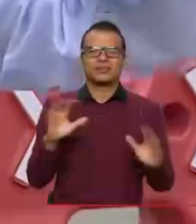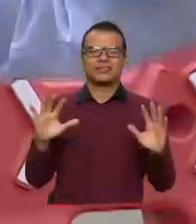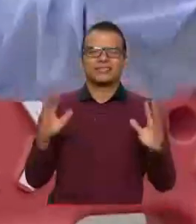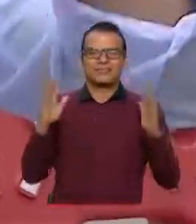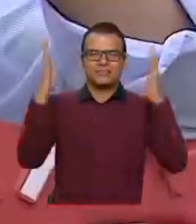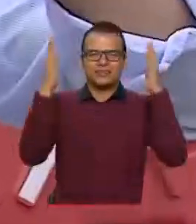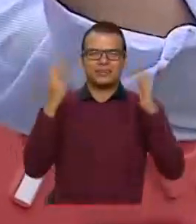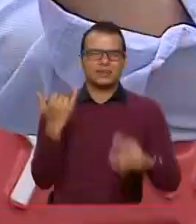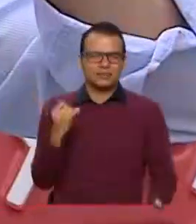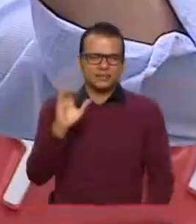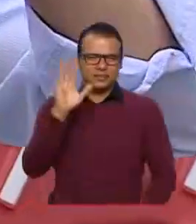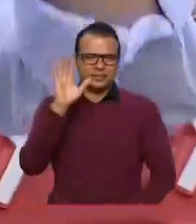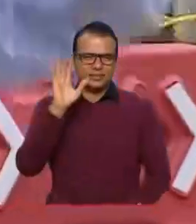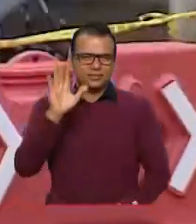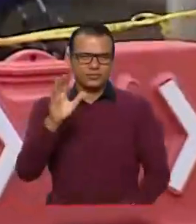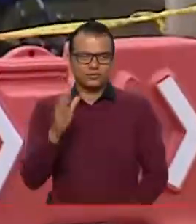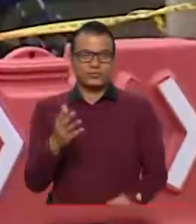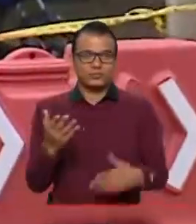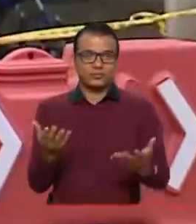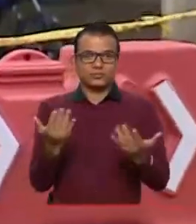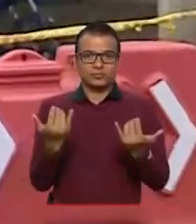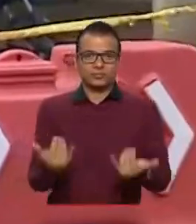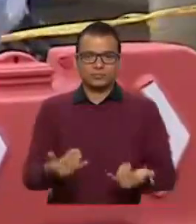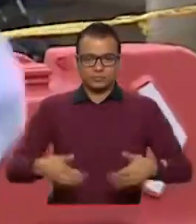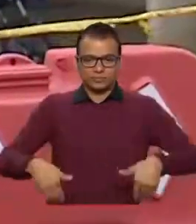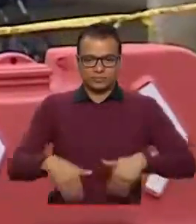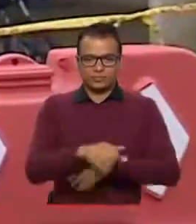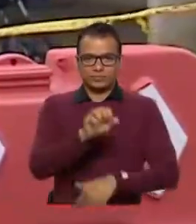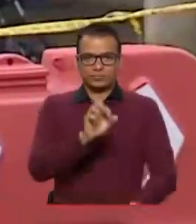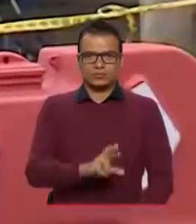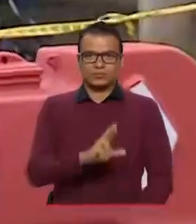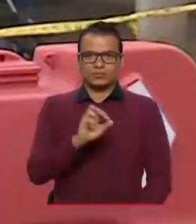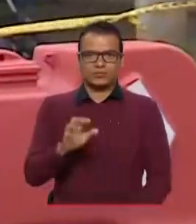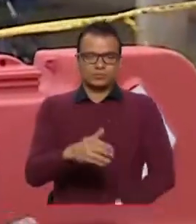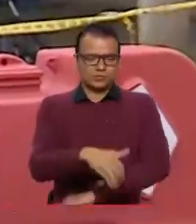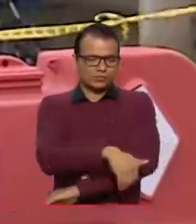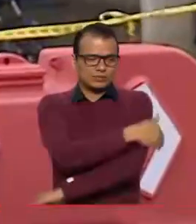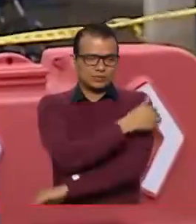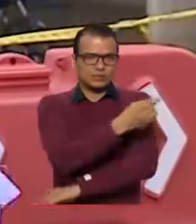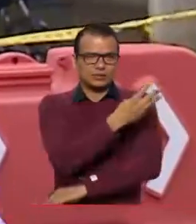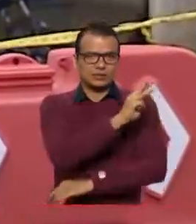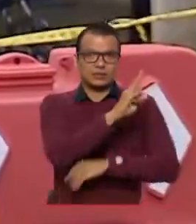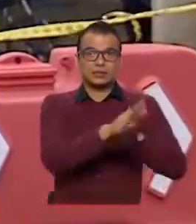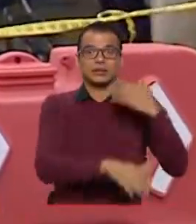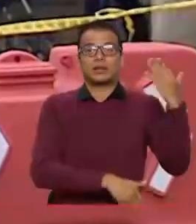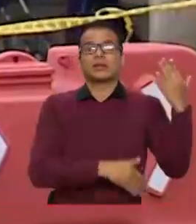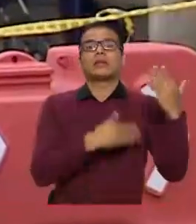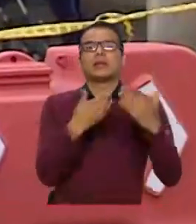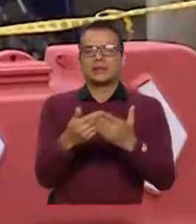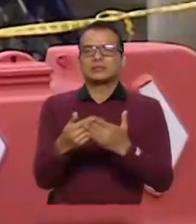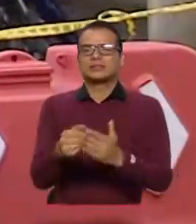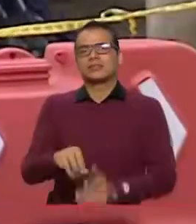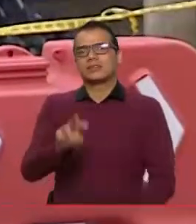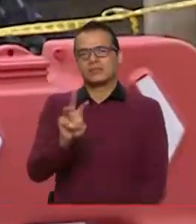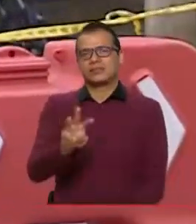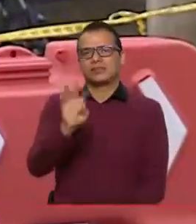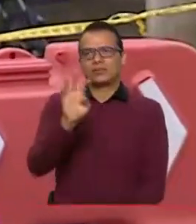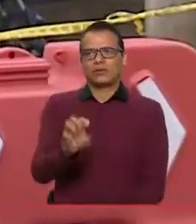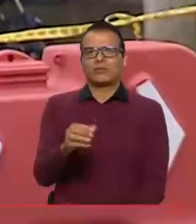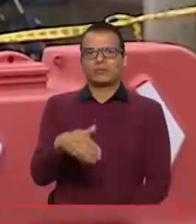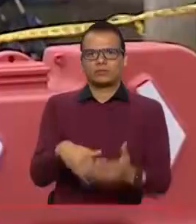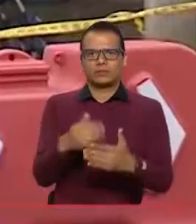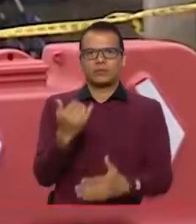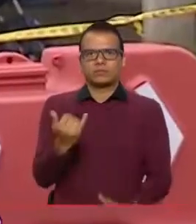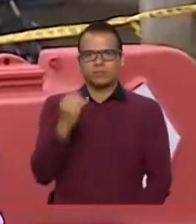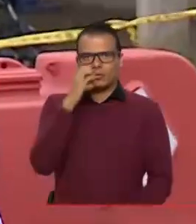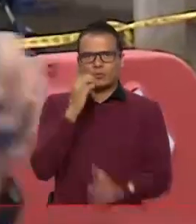la autopista suroriental, inicia en la calle de la Luna y termina en la carrera 39. Más adelante vamos a conectar con nuestro compañero